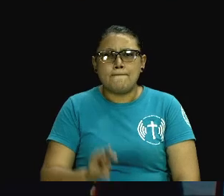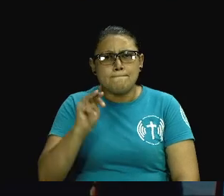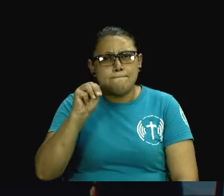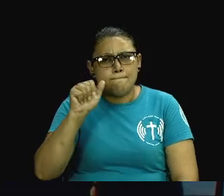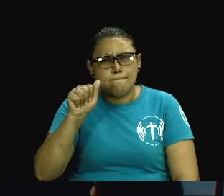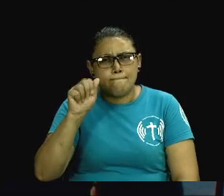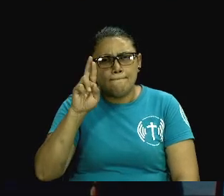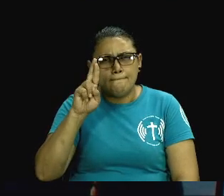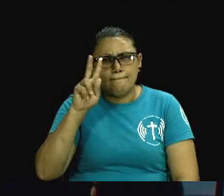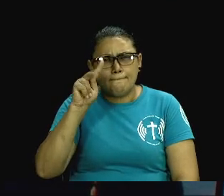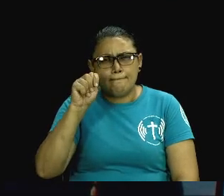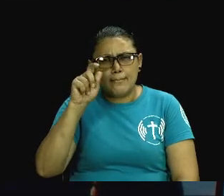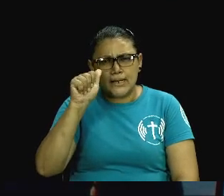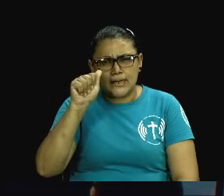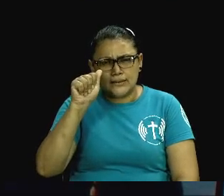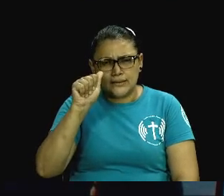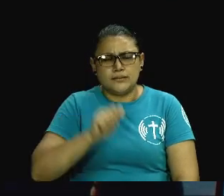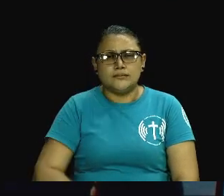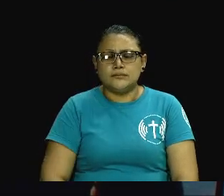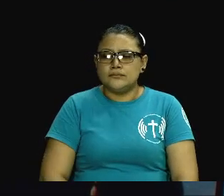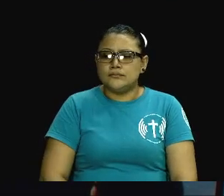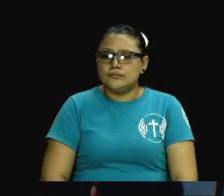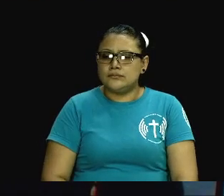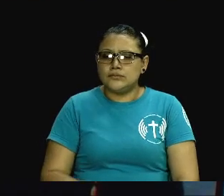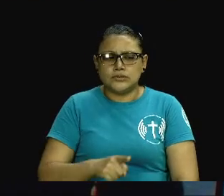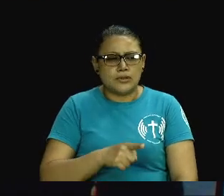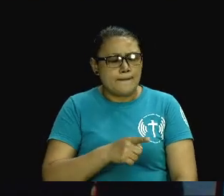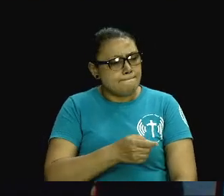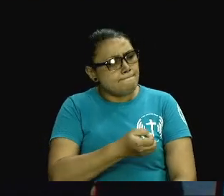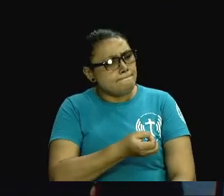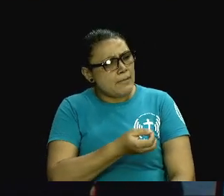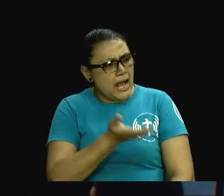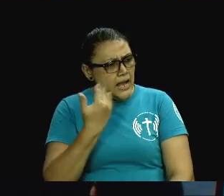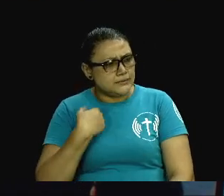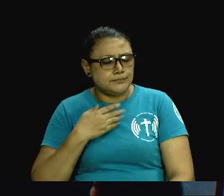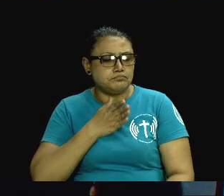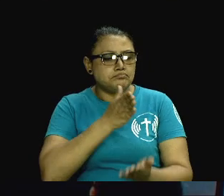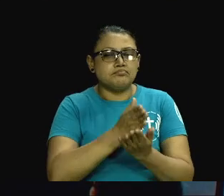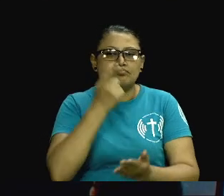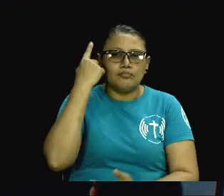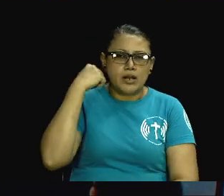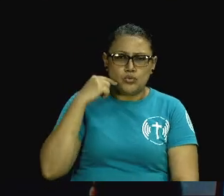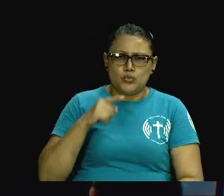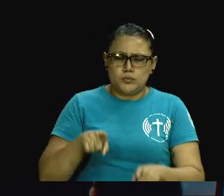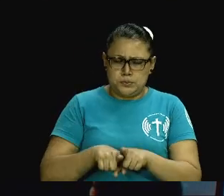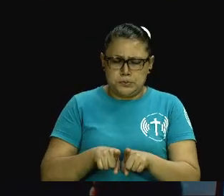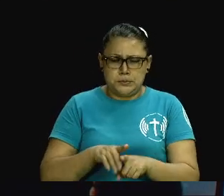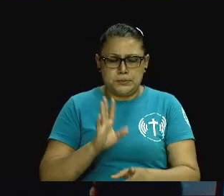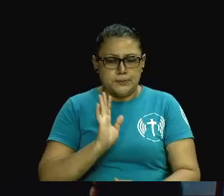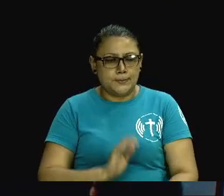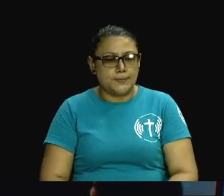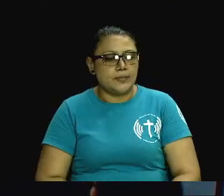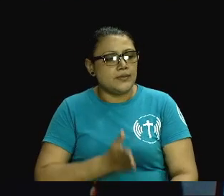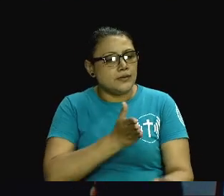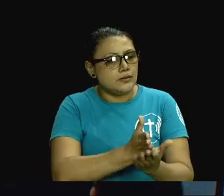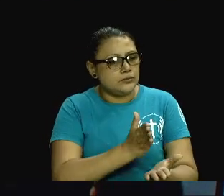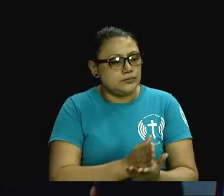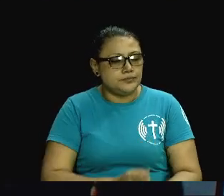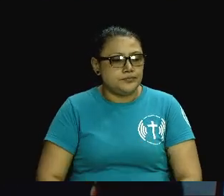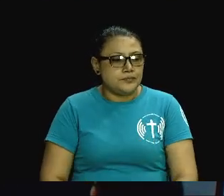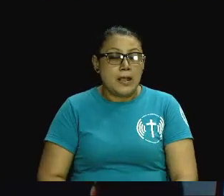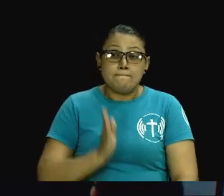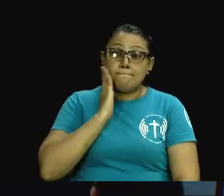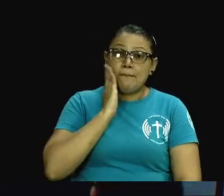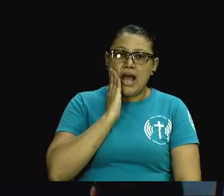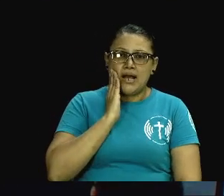tú eres esposa del pastor tienes tu esposo prédica en el salvador y nosotras solo nos volteamos a ver